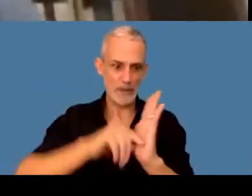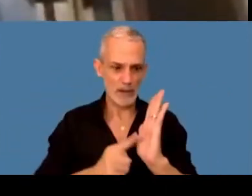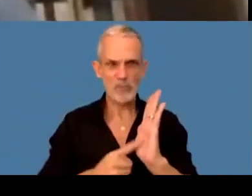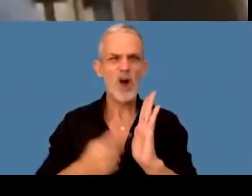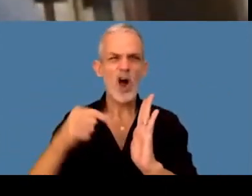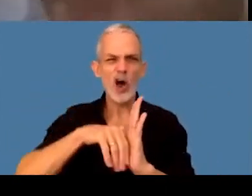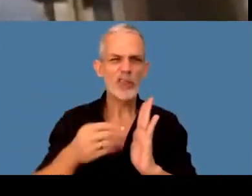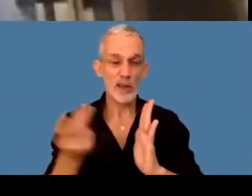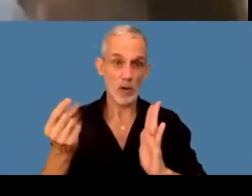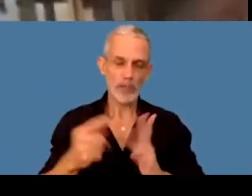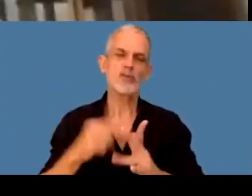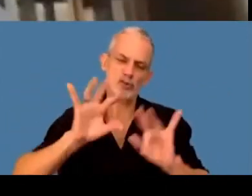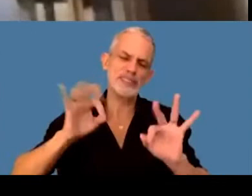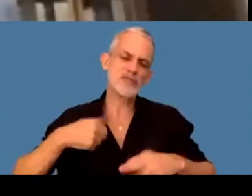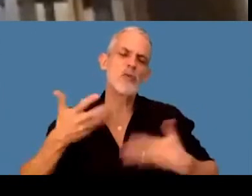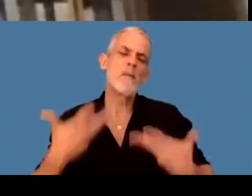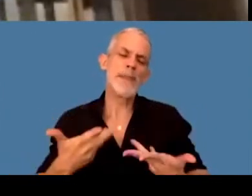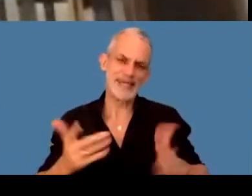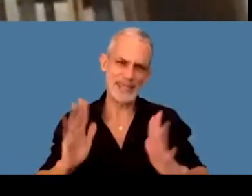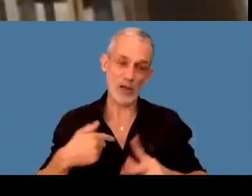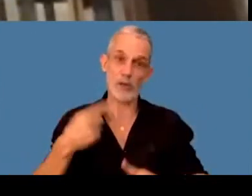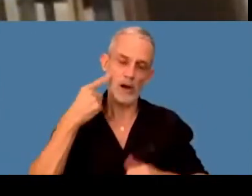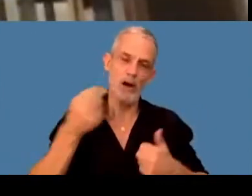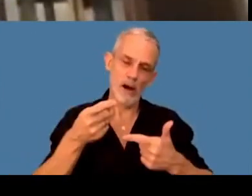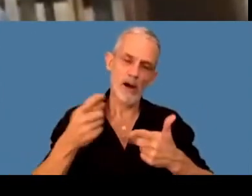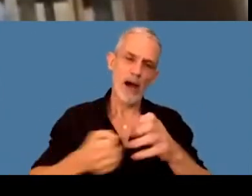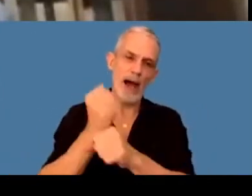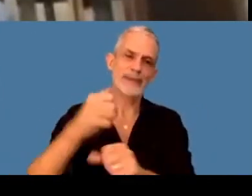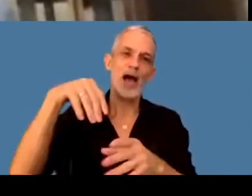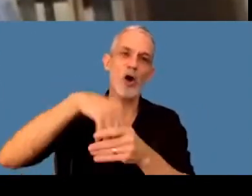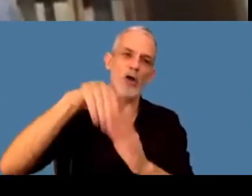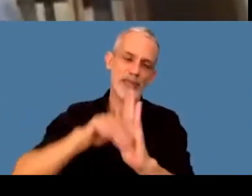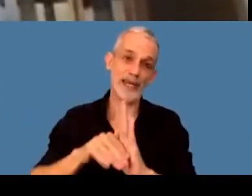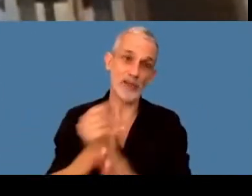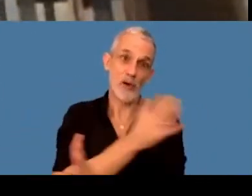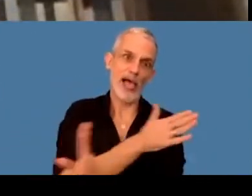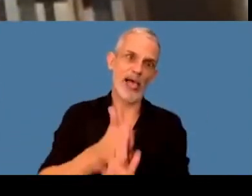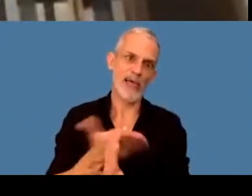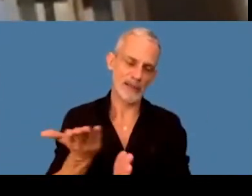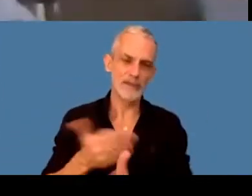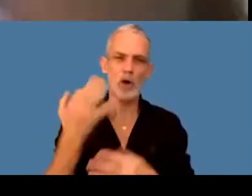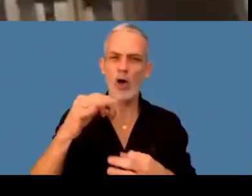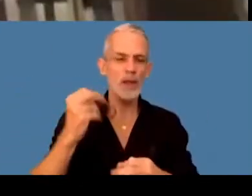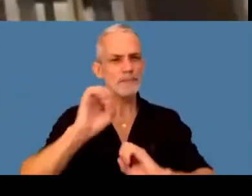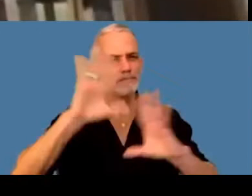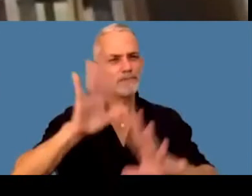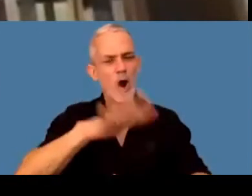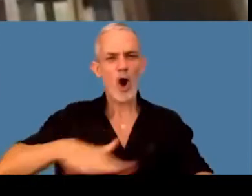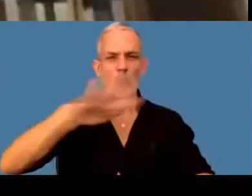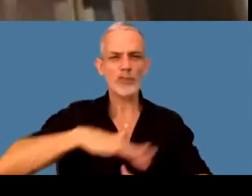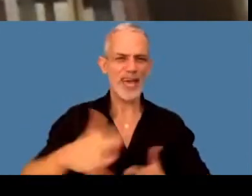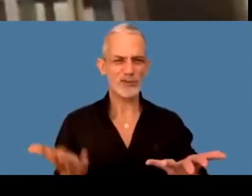soy un plomo, yo lo sé. Miren todo lo que les digo para llegar a los contenidos. Pero hay que poner las cosas en contexto, porque si no parece